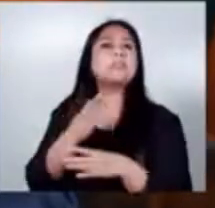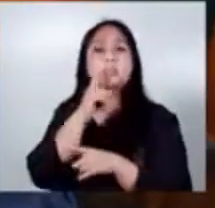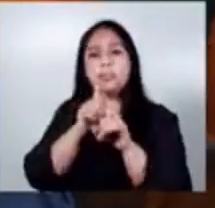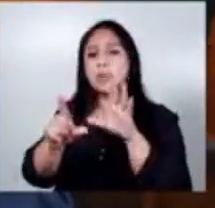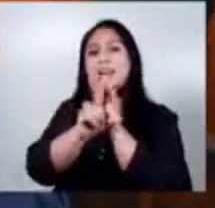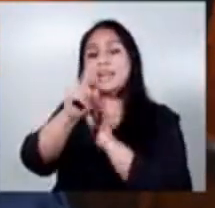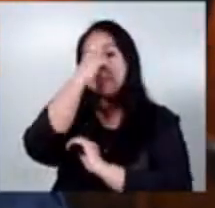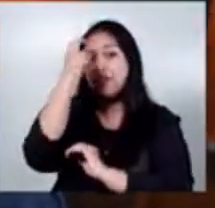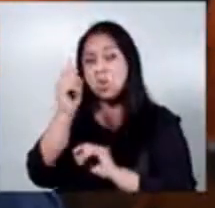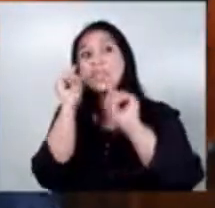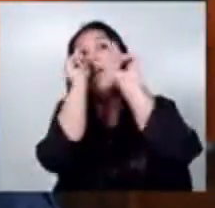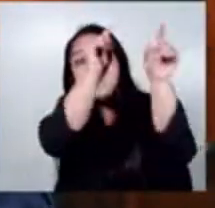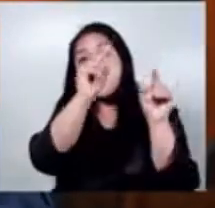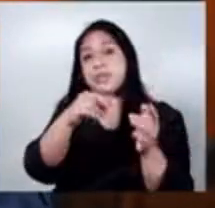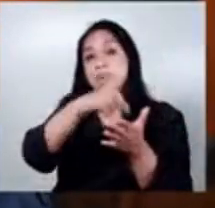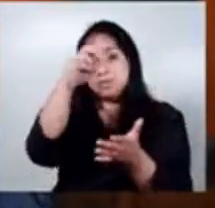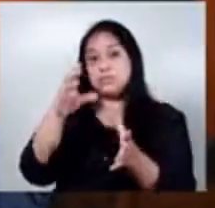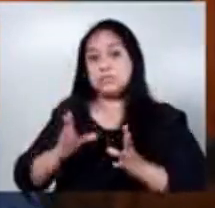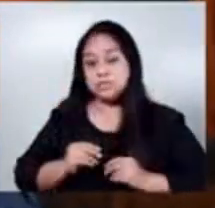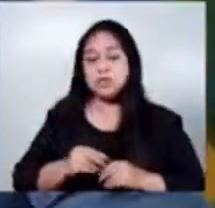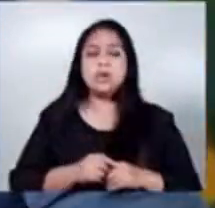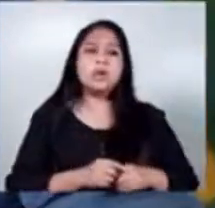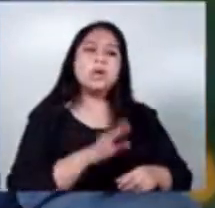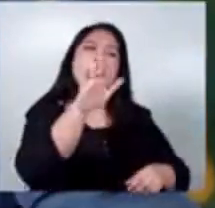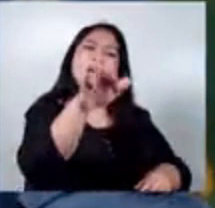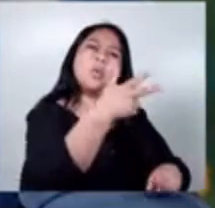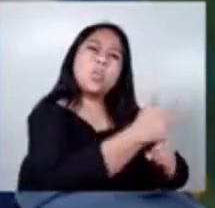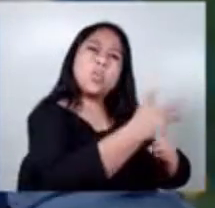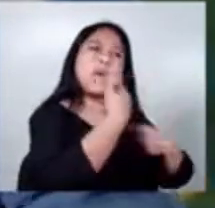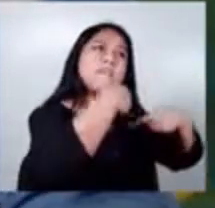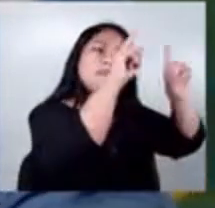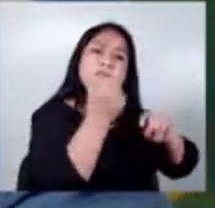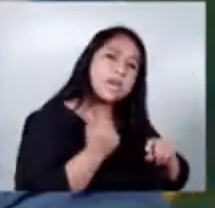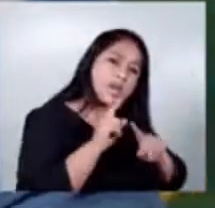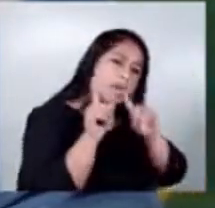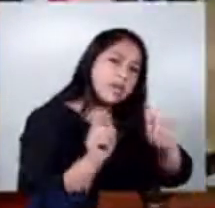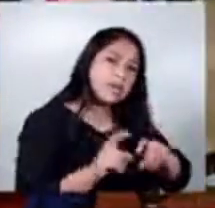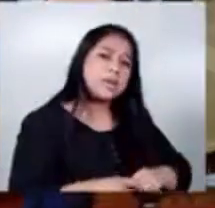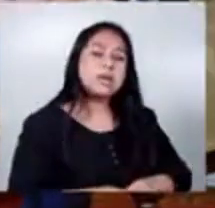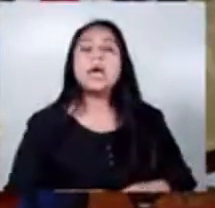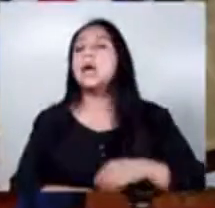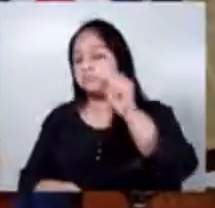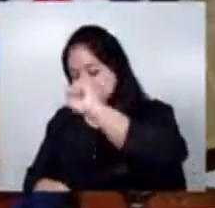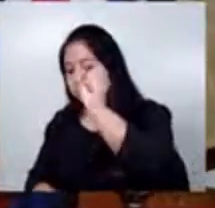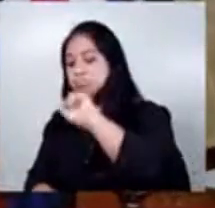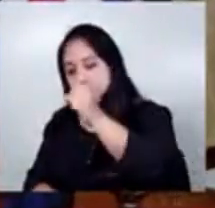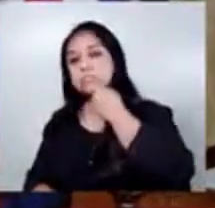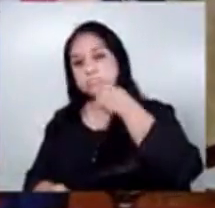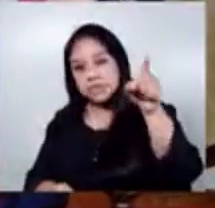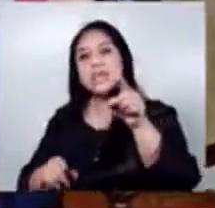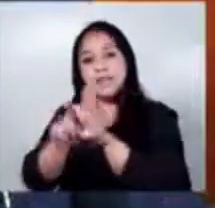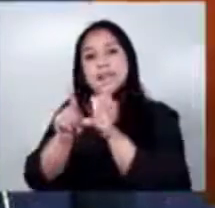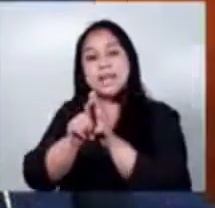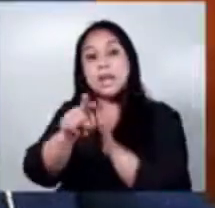estén protegidos por la ley de trabajo de inmigración del país que los acoge. ¿Como los guatemaltecos que viajan a Canadá? Sí, ese es un ejemplo de